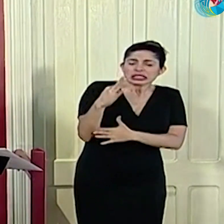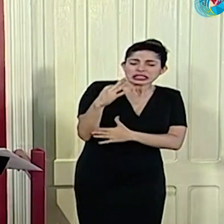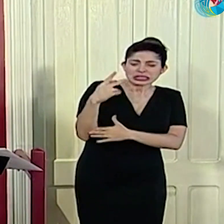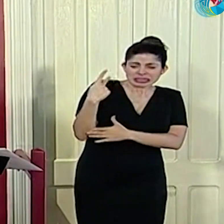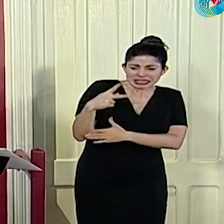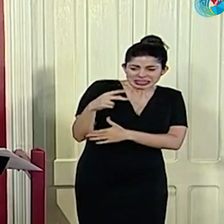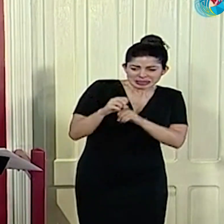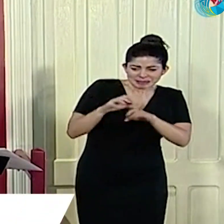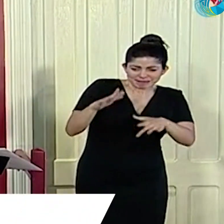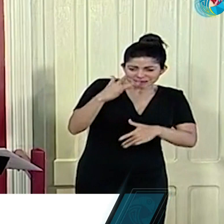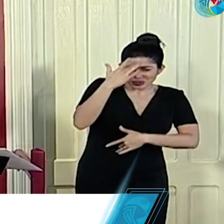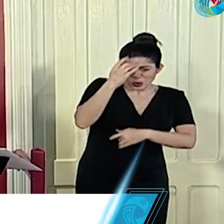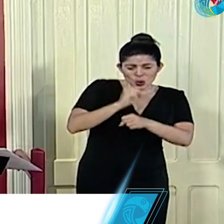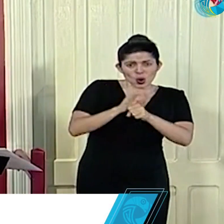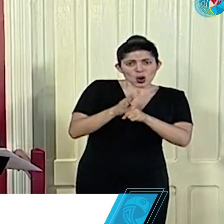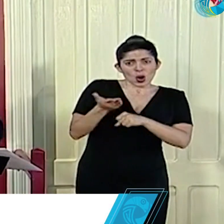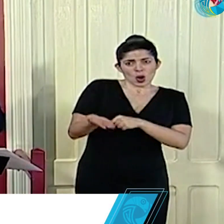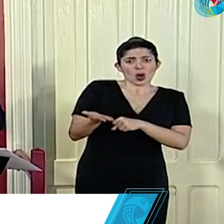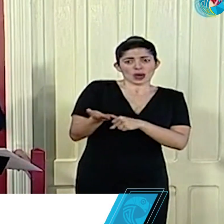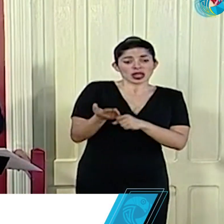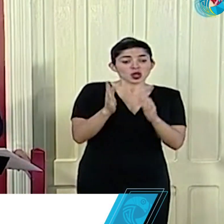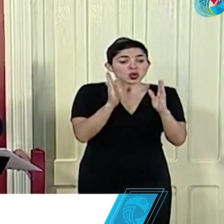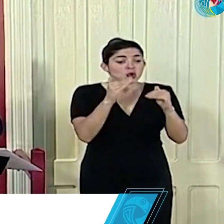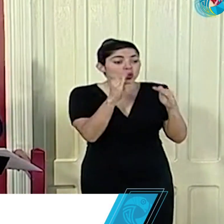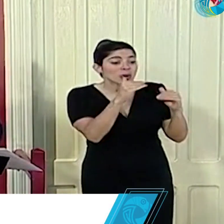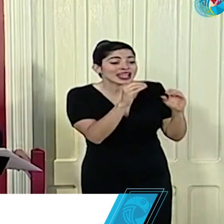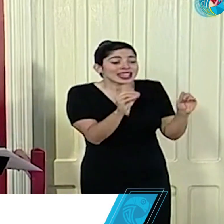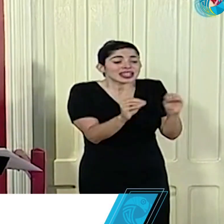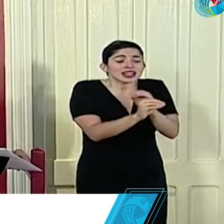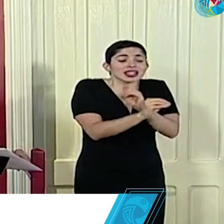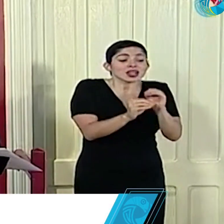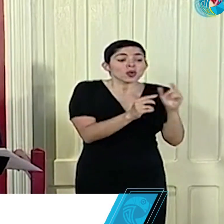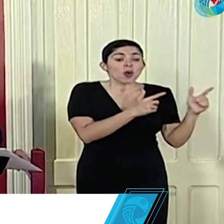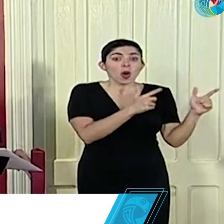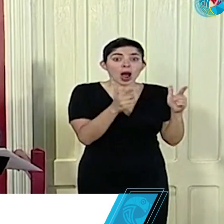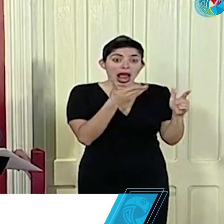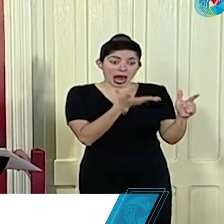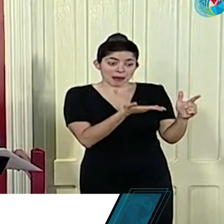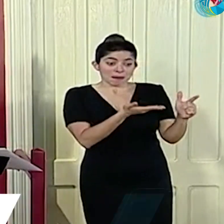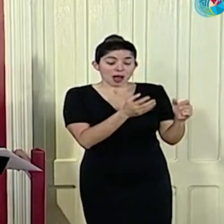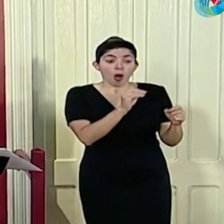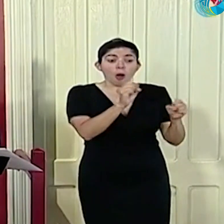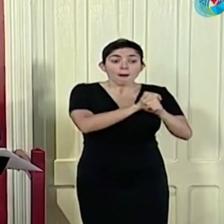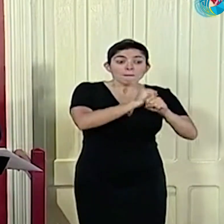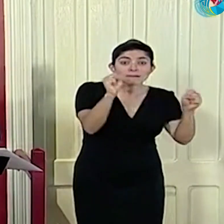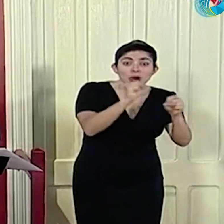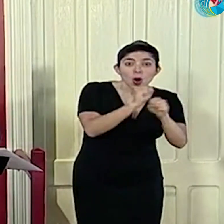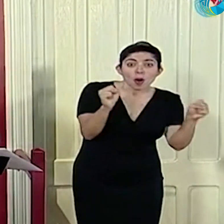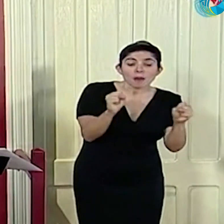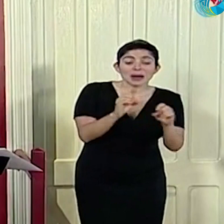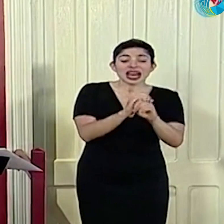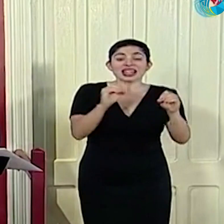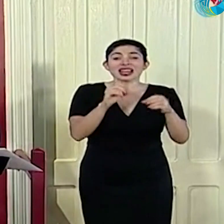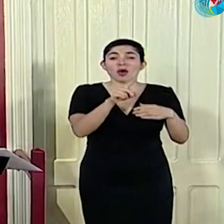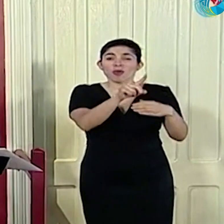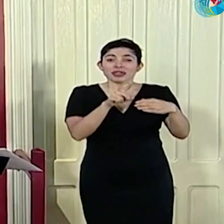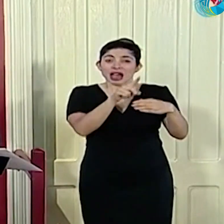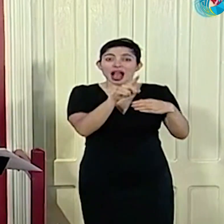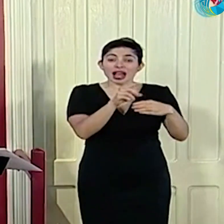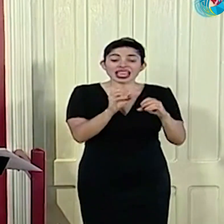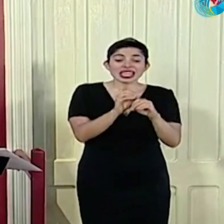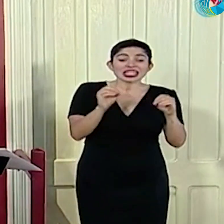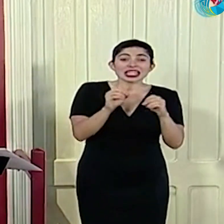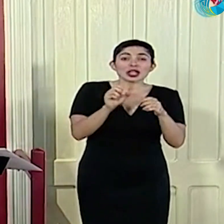la pandemia del COVID-19 que no ha habido ni una sola arma de fuego, ni una sola bomba, ni un solo tanque, ni un